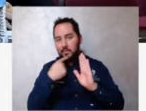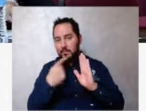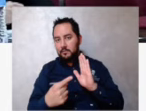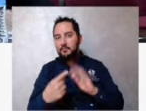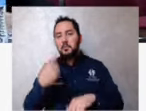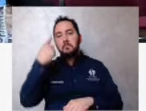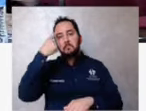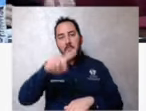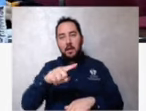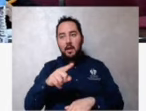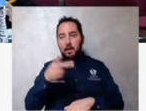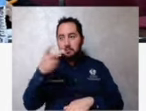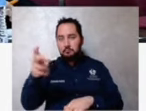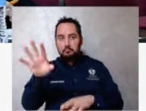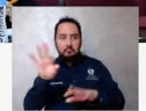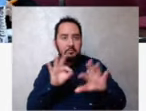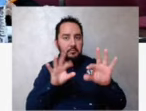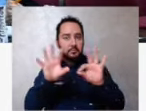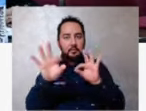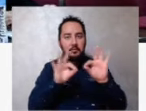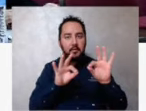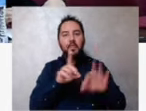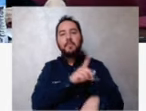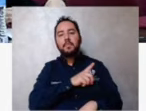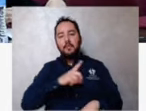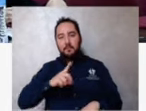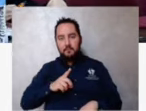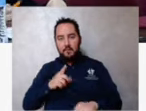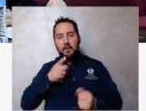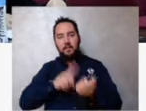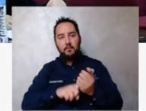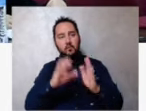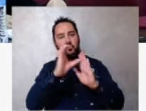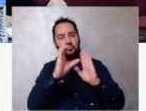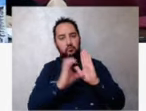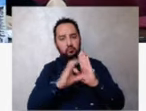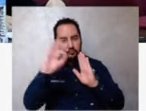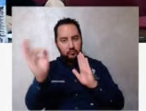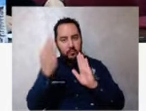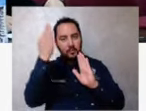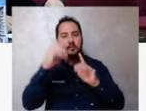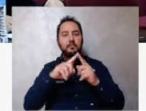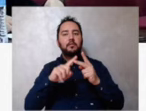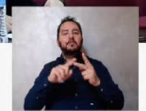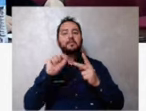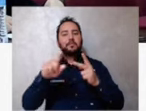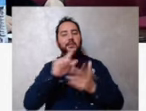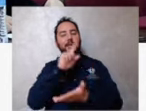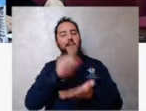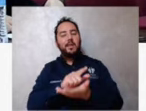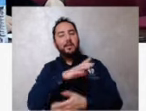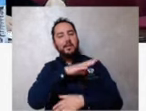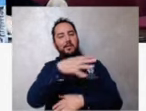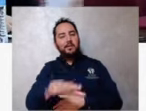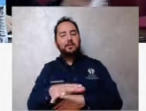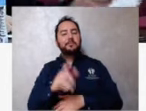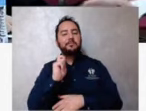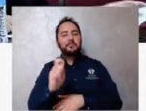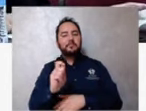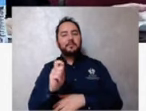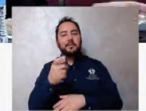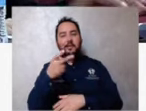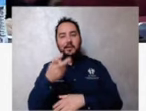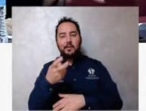la designación de dichos cargos se encuentra regulado tanto en la Constitución Federal como en una ley general, cuya emisión y modificación